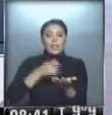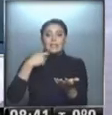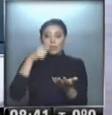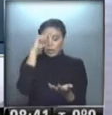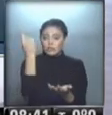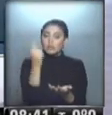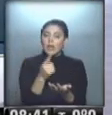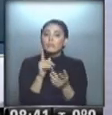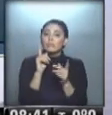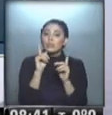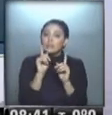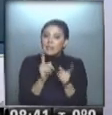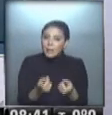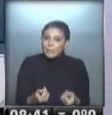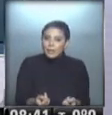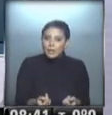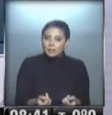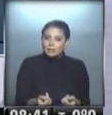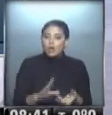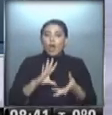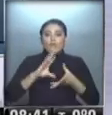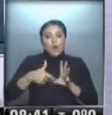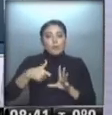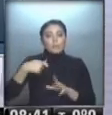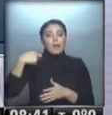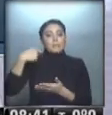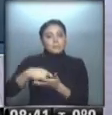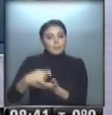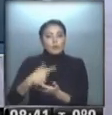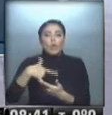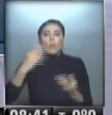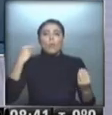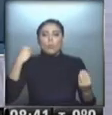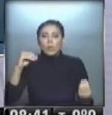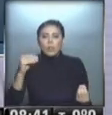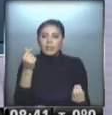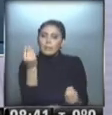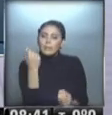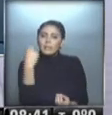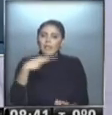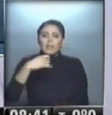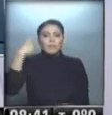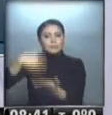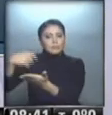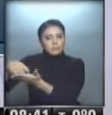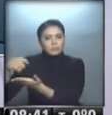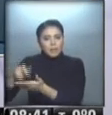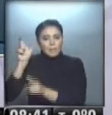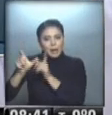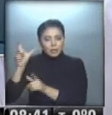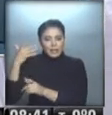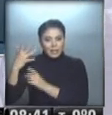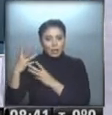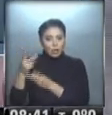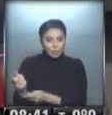la nación pero también se establece una modalidad de cálculo de cuánto debían devolverle a los clientes a los